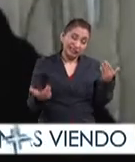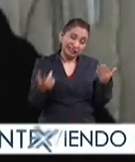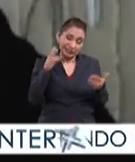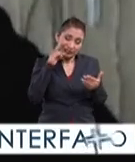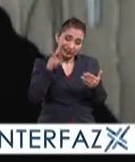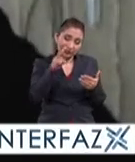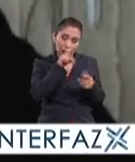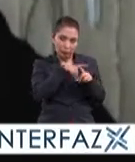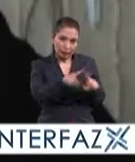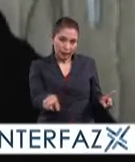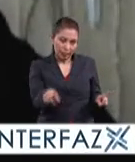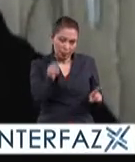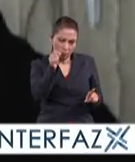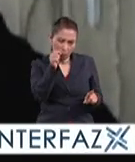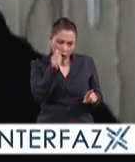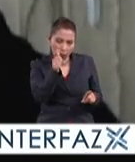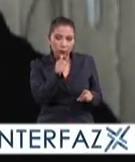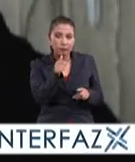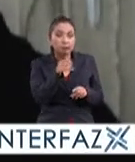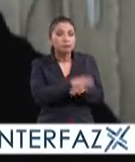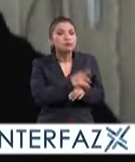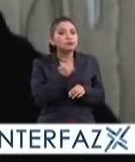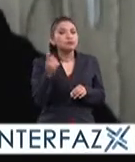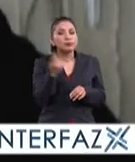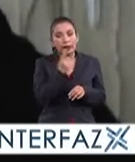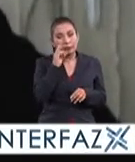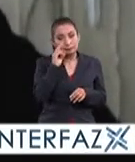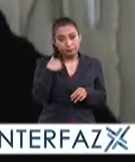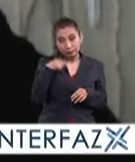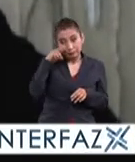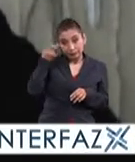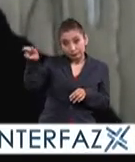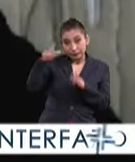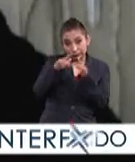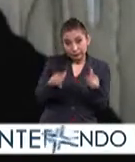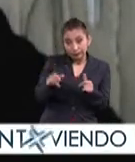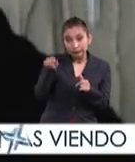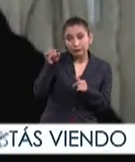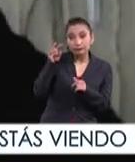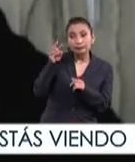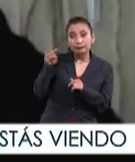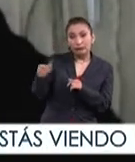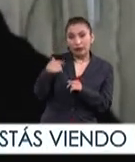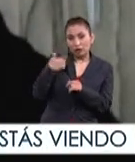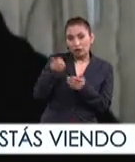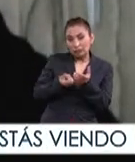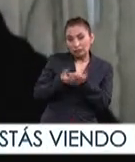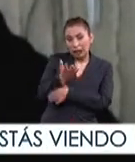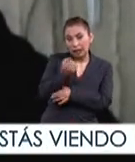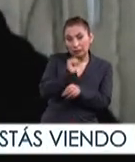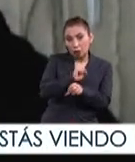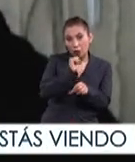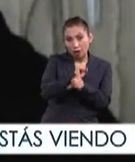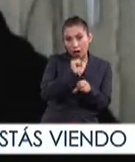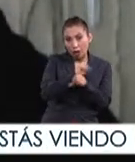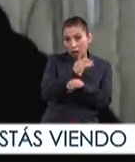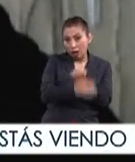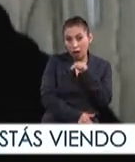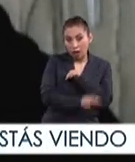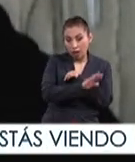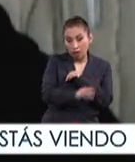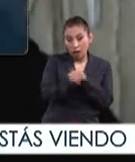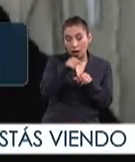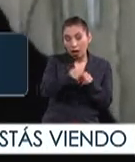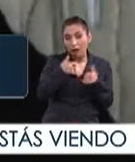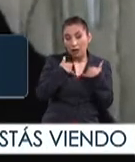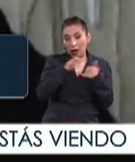poco diferentes, porque lo que yo veía allá es que desde que salen de la secundaria